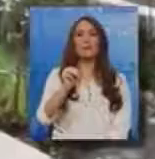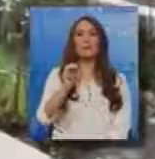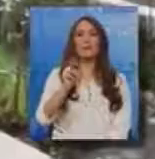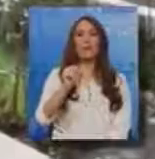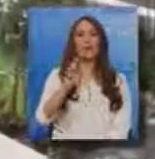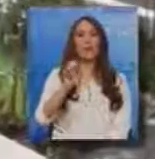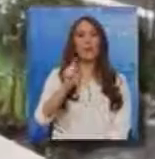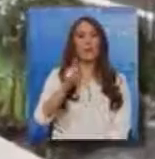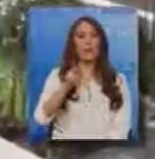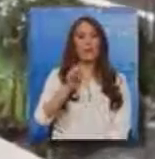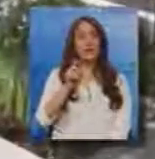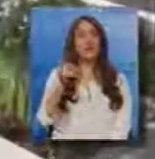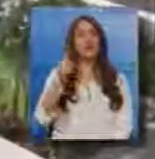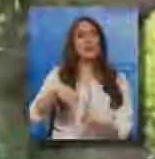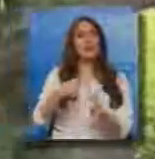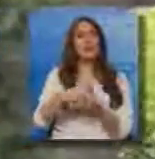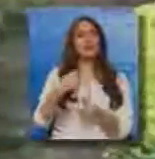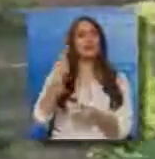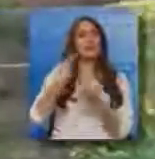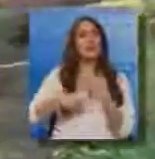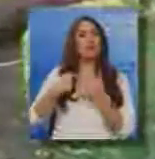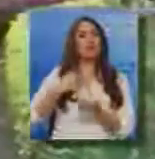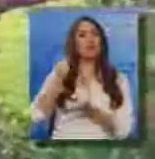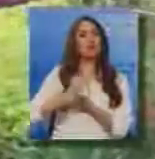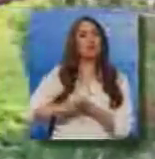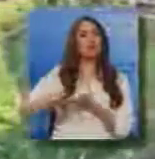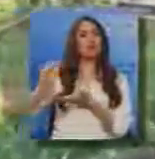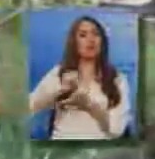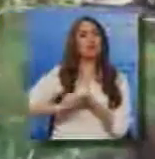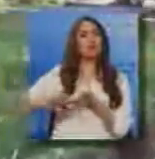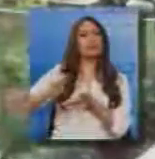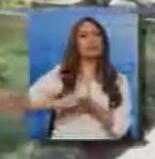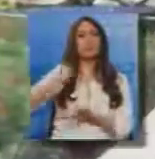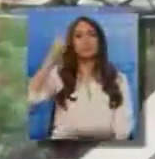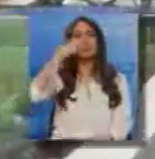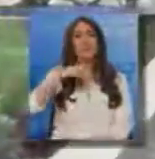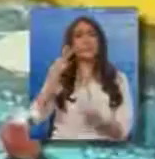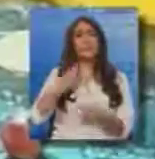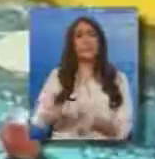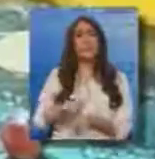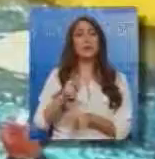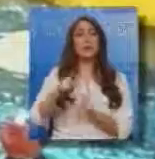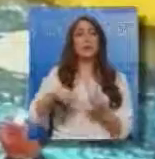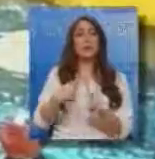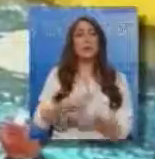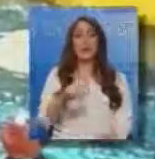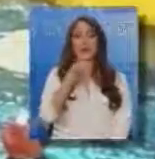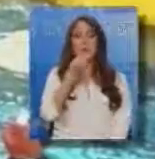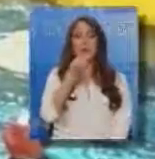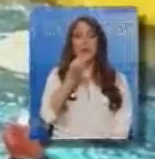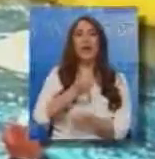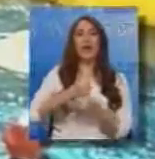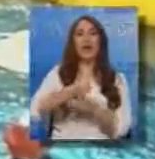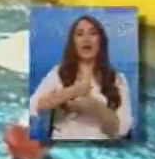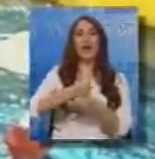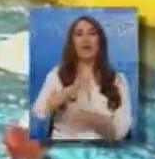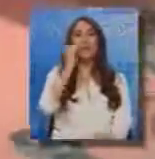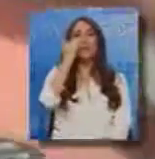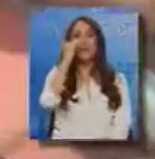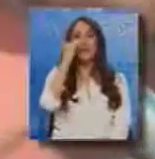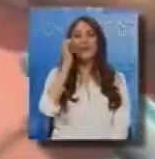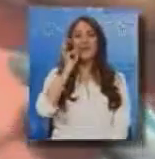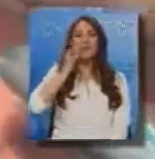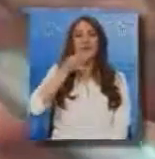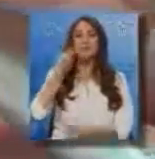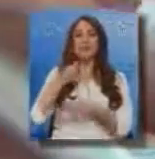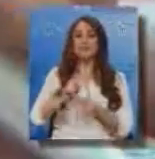lugar emblemático que le sirvió de inspiración para escribir sus más grandes obras, así como el apingacho y la colada morada, entre otros. Son